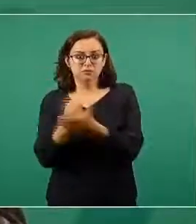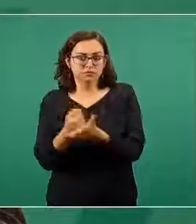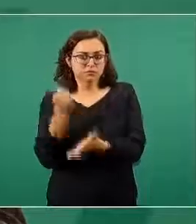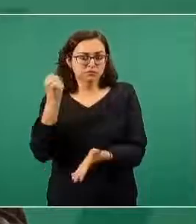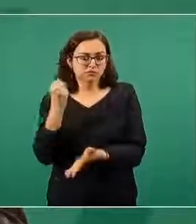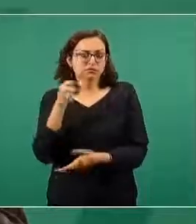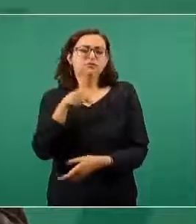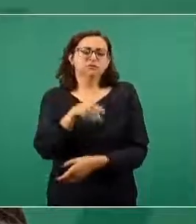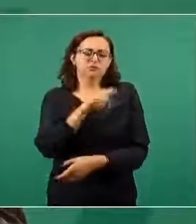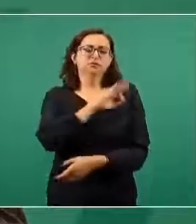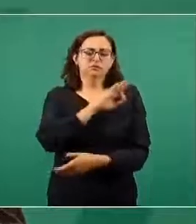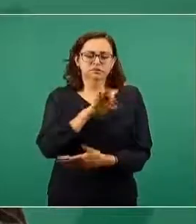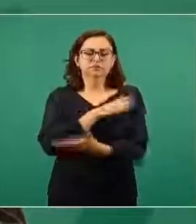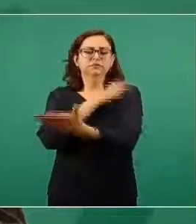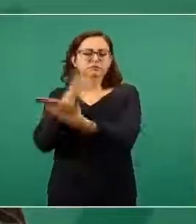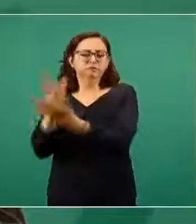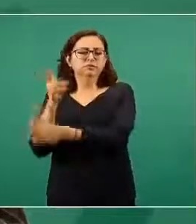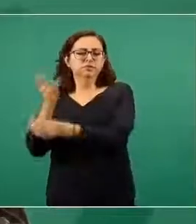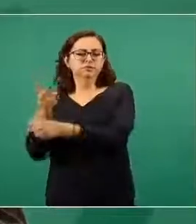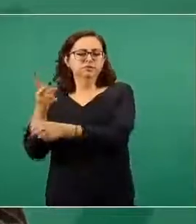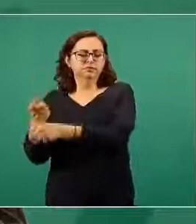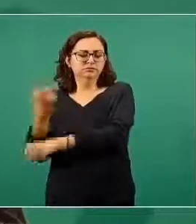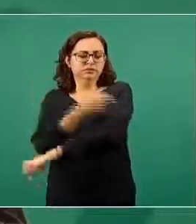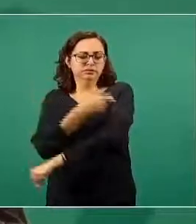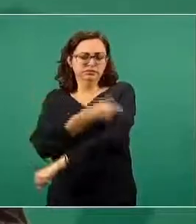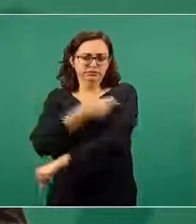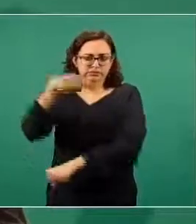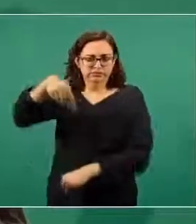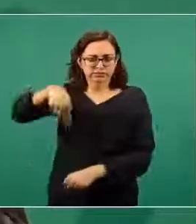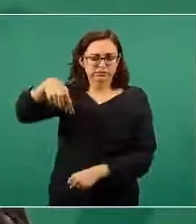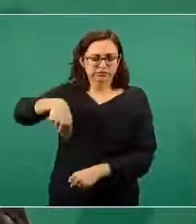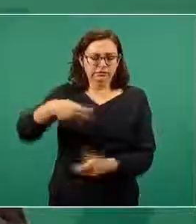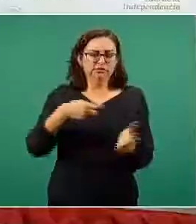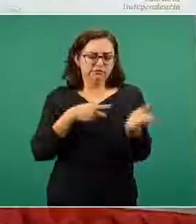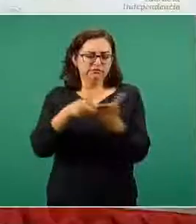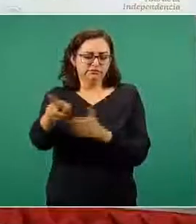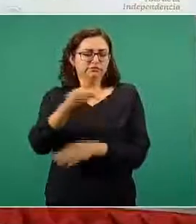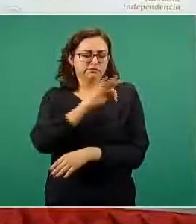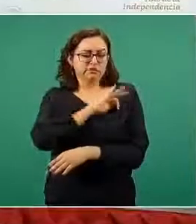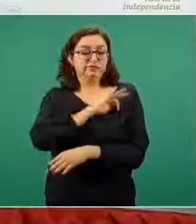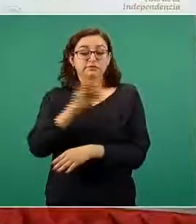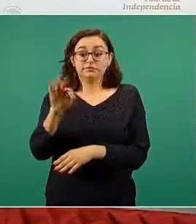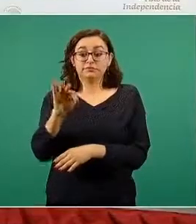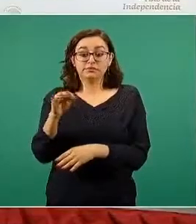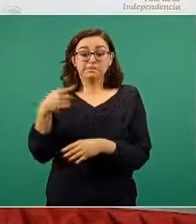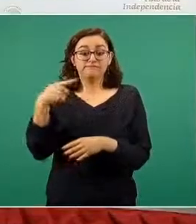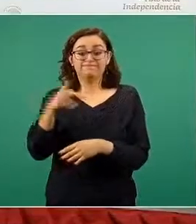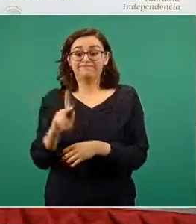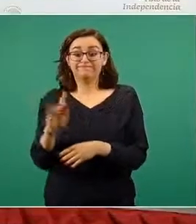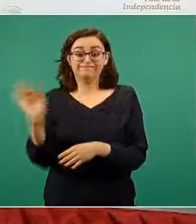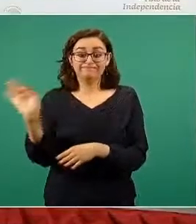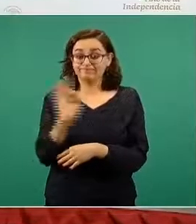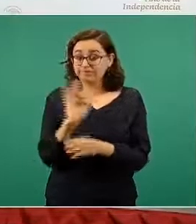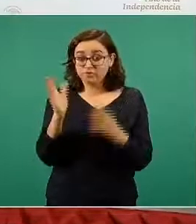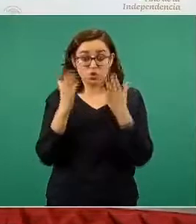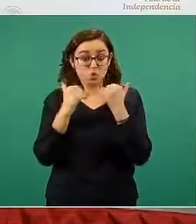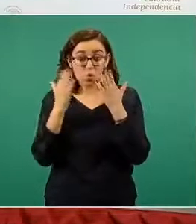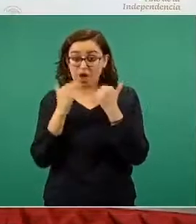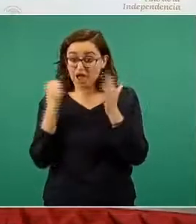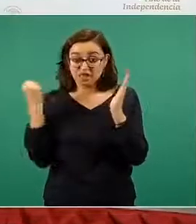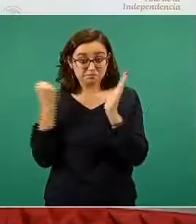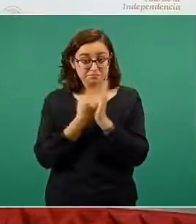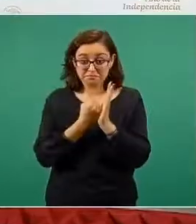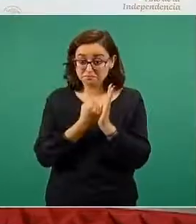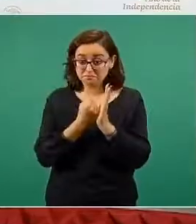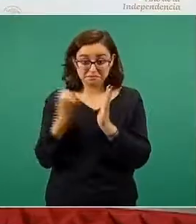su segunda dosis de vacuna Pfizer, es su derecho. Si no, si en el municipio en